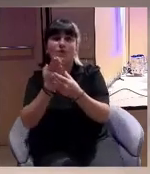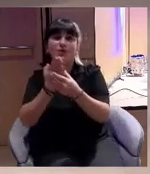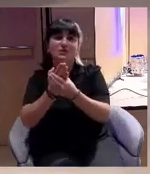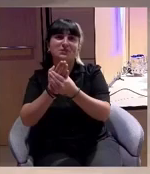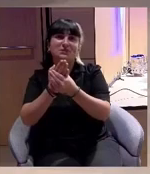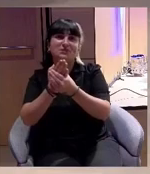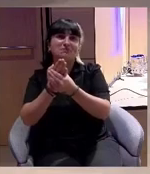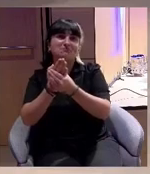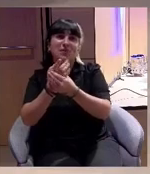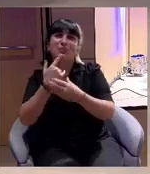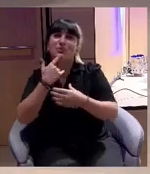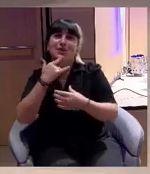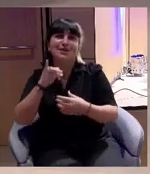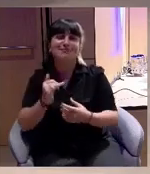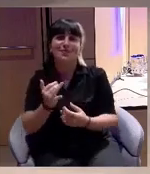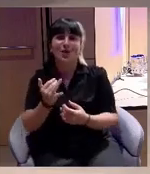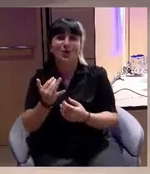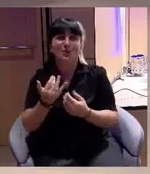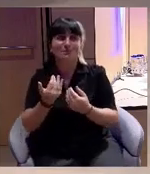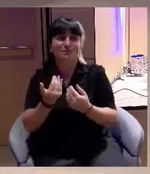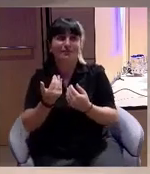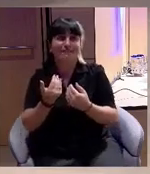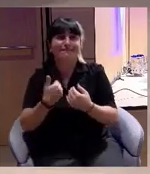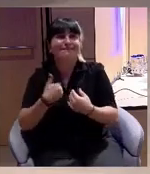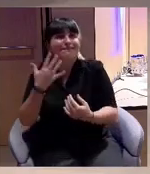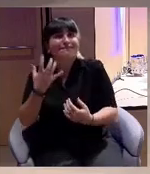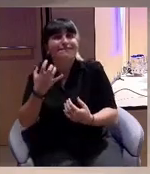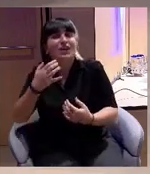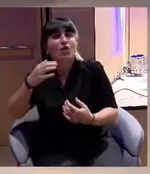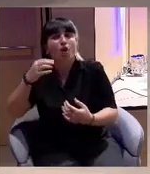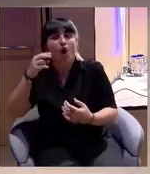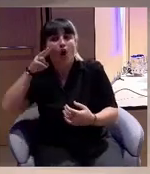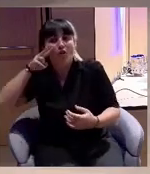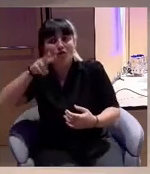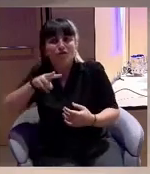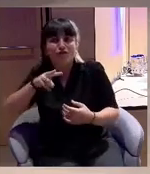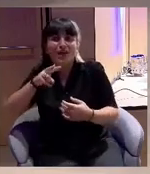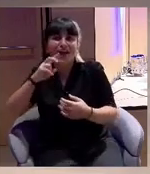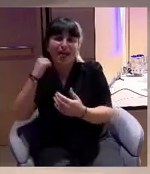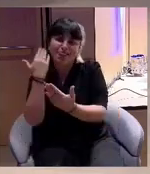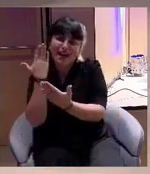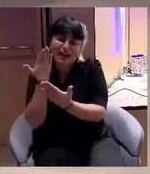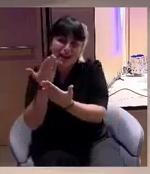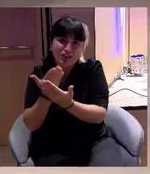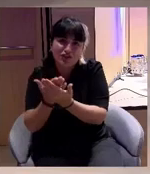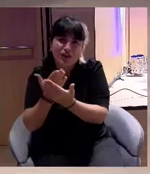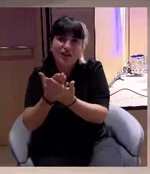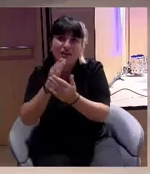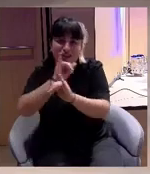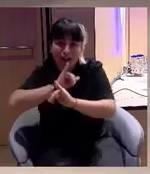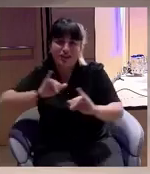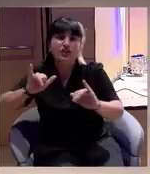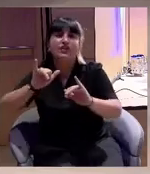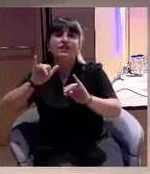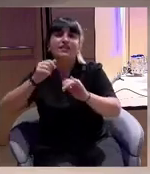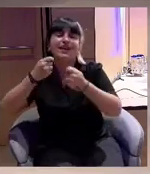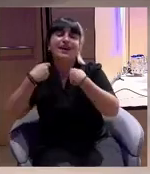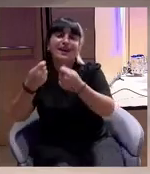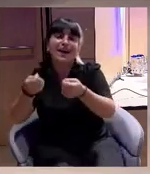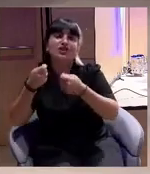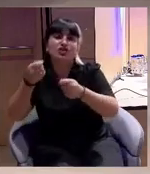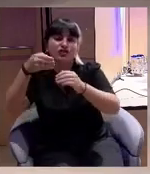enfrenta cuando tiene que ver eh las declaraciones de gastos e ingresos eso en realidad será en el mejor de los casos